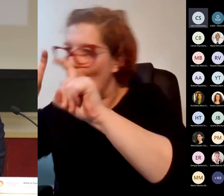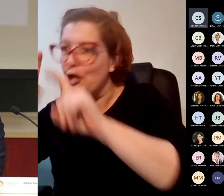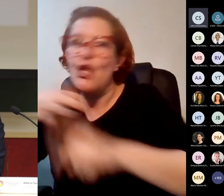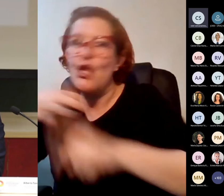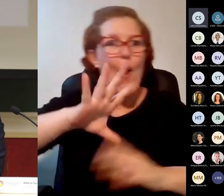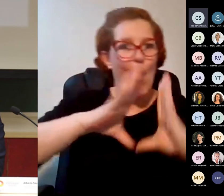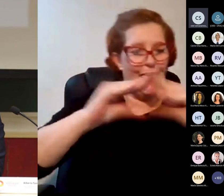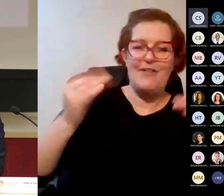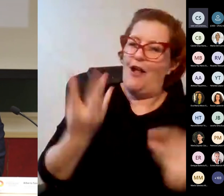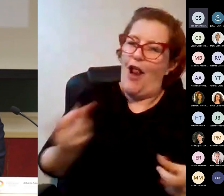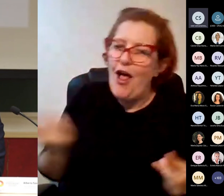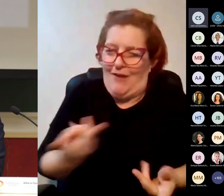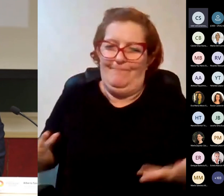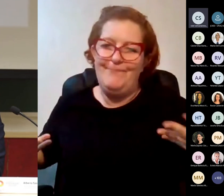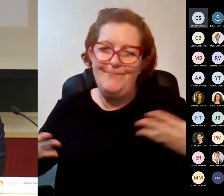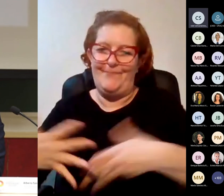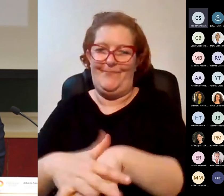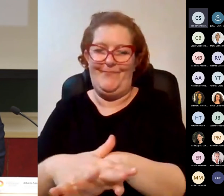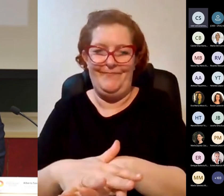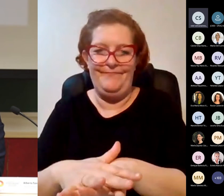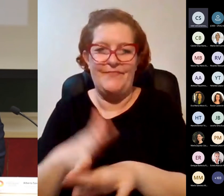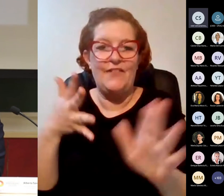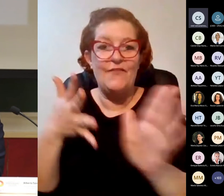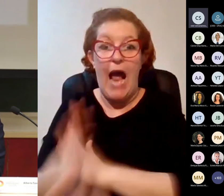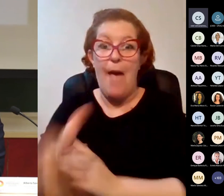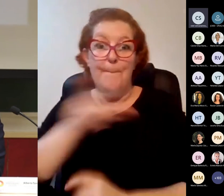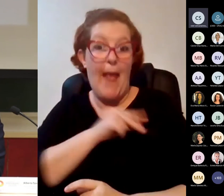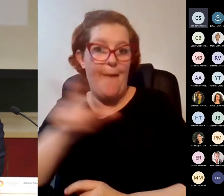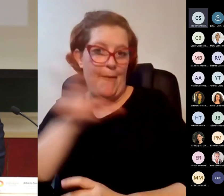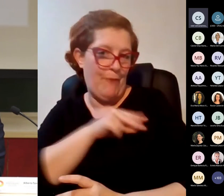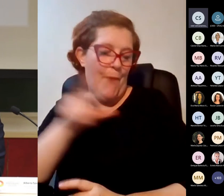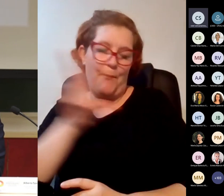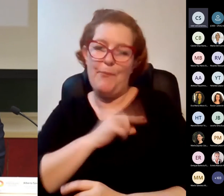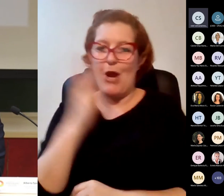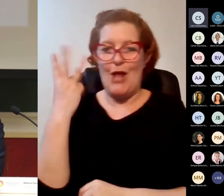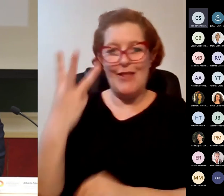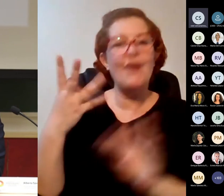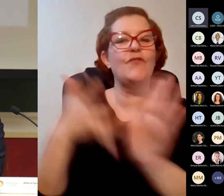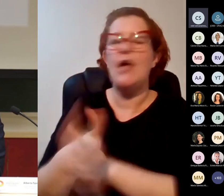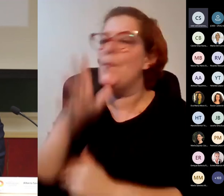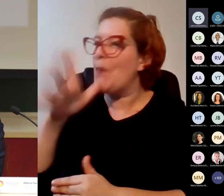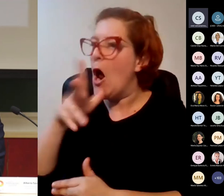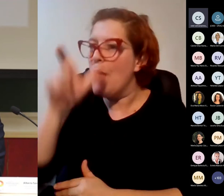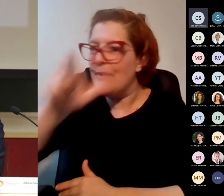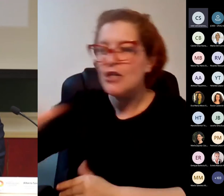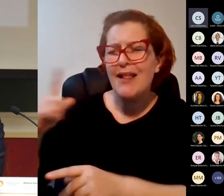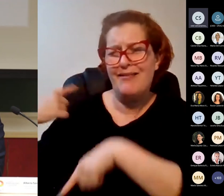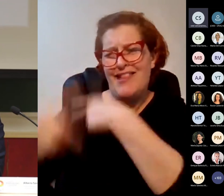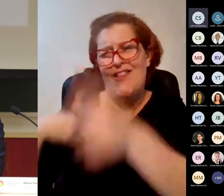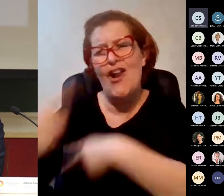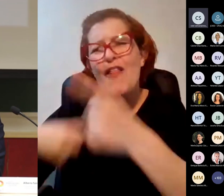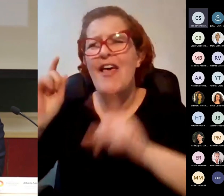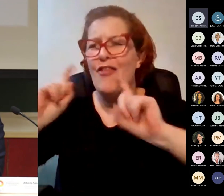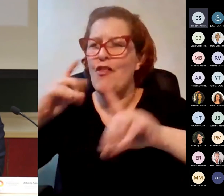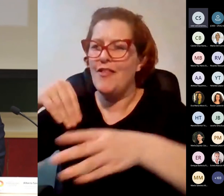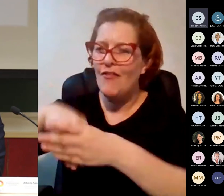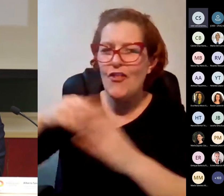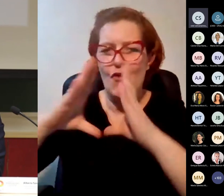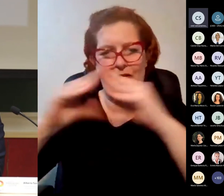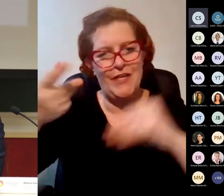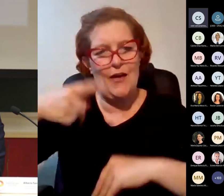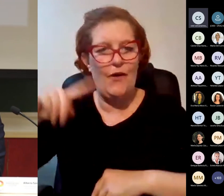los tres galardones que se entregan son reflejo de la labor que los docentes están realizando día a día en las aulas de nuestra universidad rey juan carlos